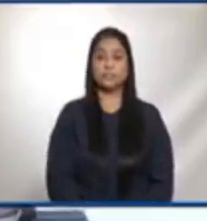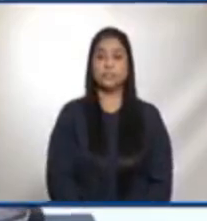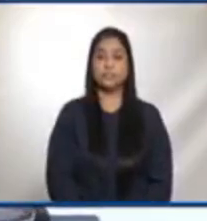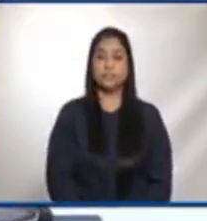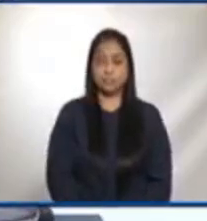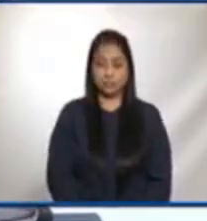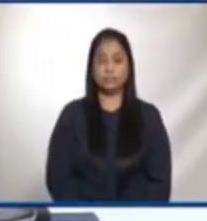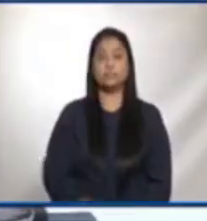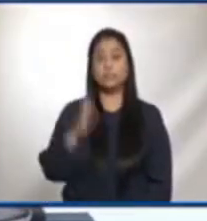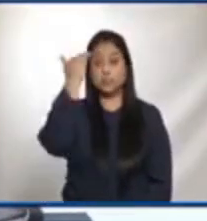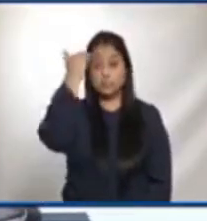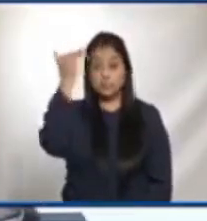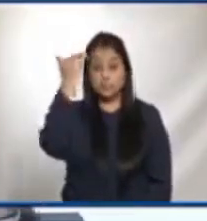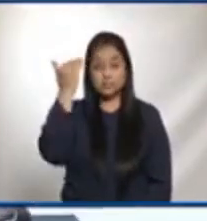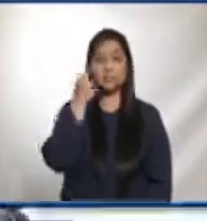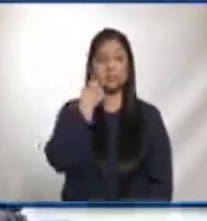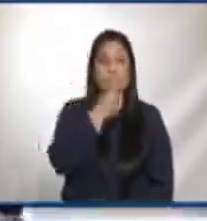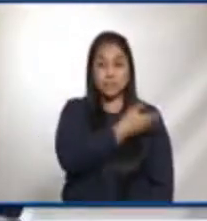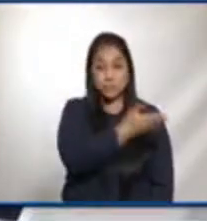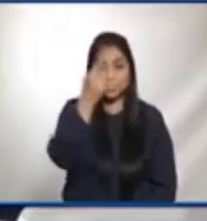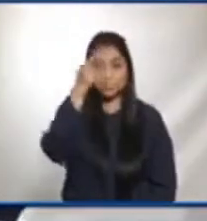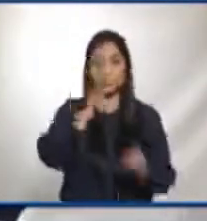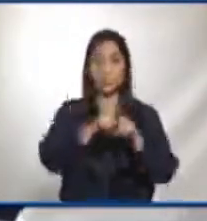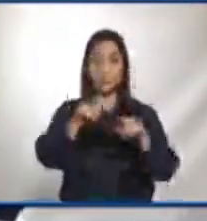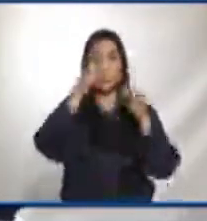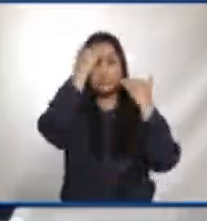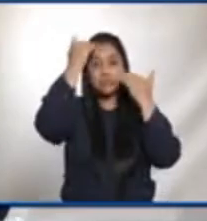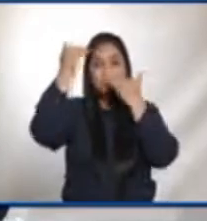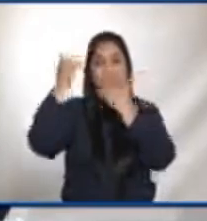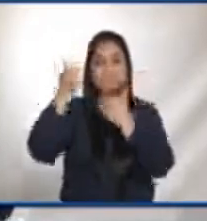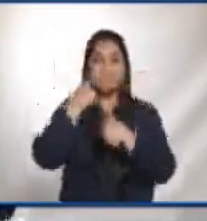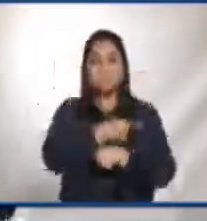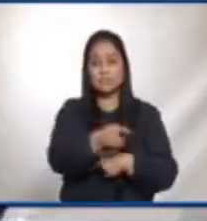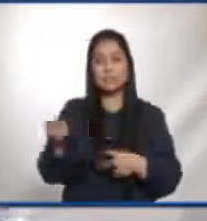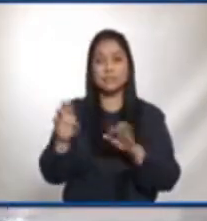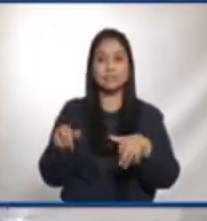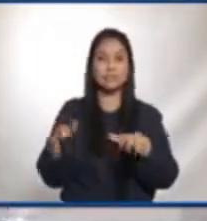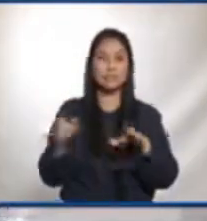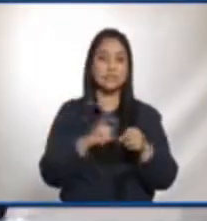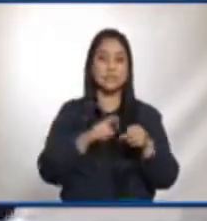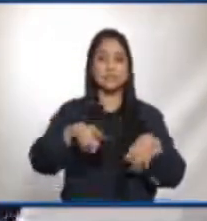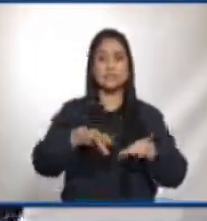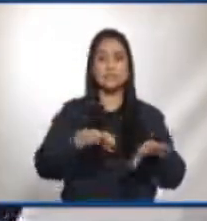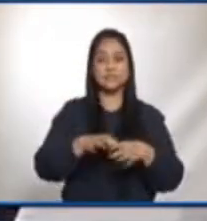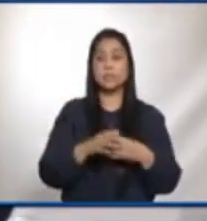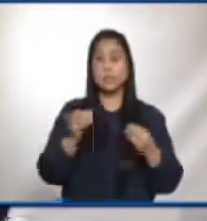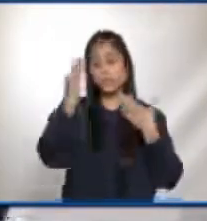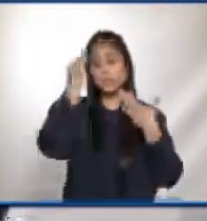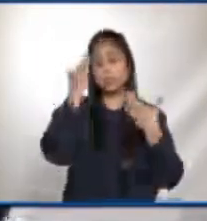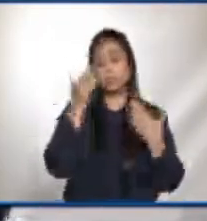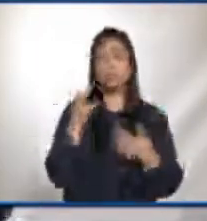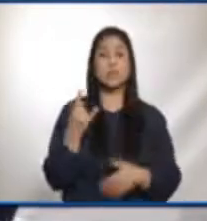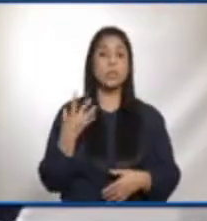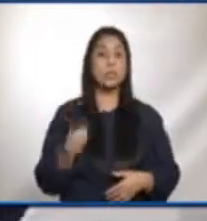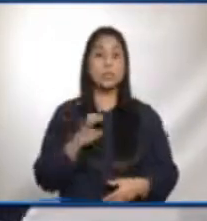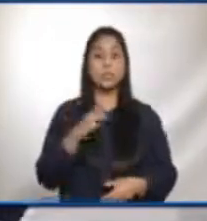Muchísimas gracias. Hago propio el vocativo expresado por el maestro de ceremonias. Quiero agradecerle a la delegación de la Unión Europea